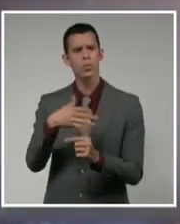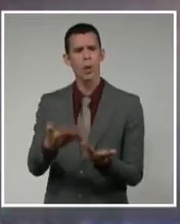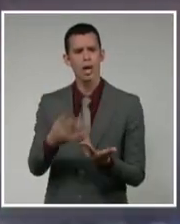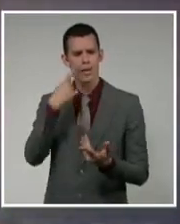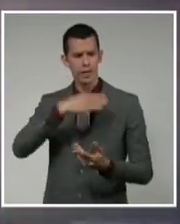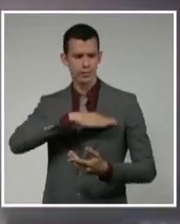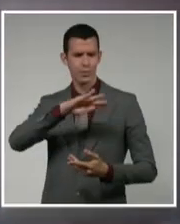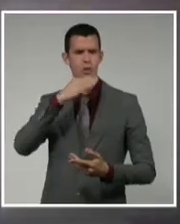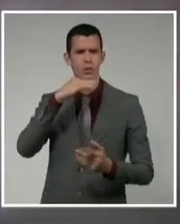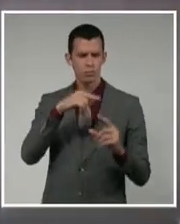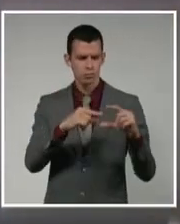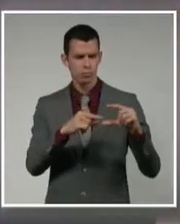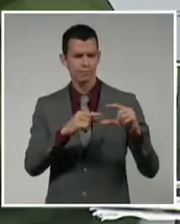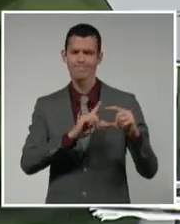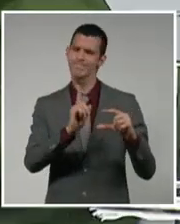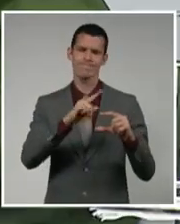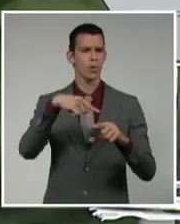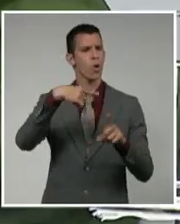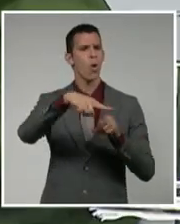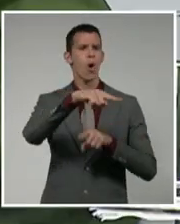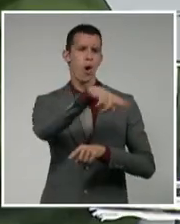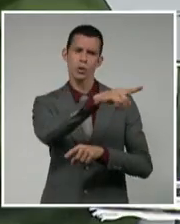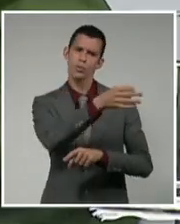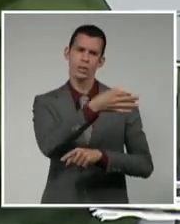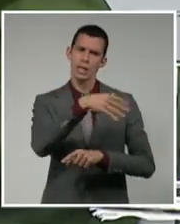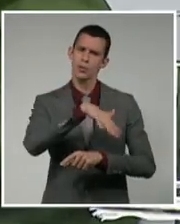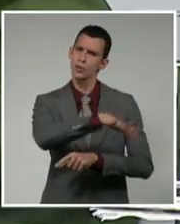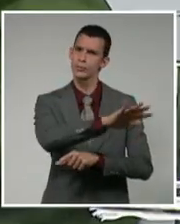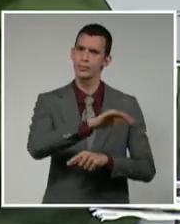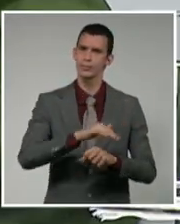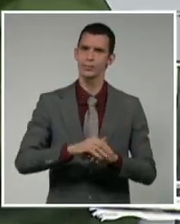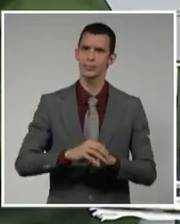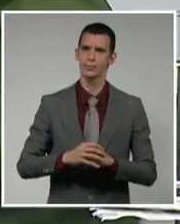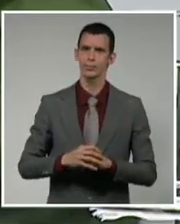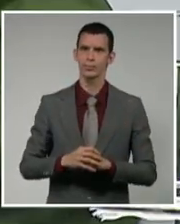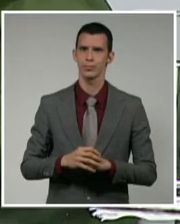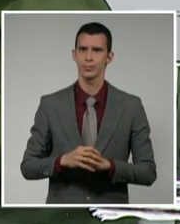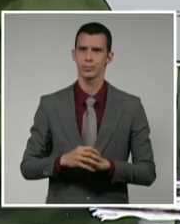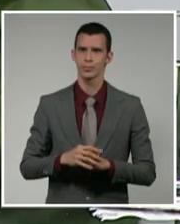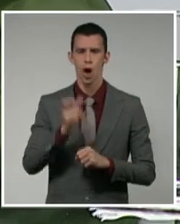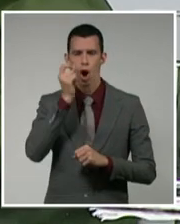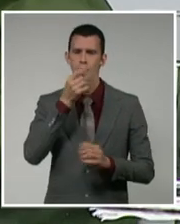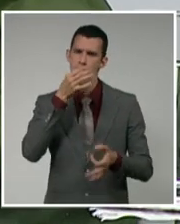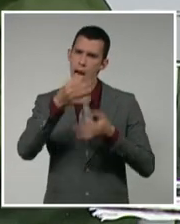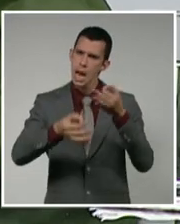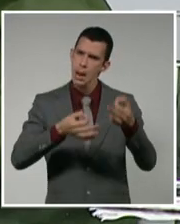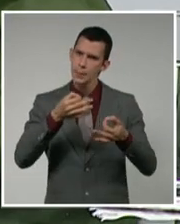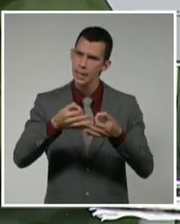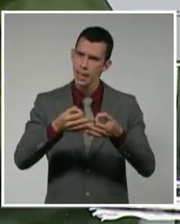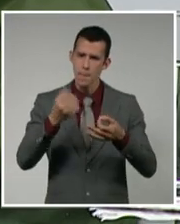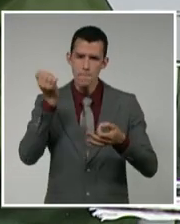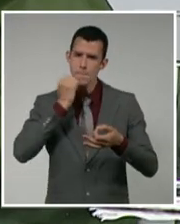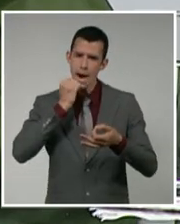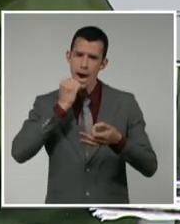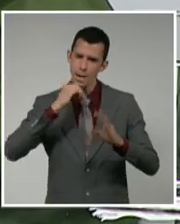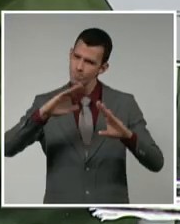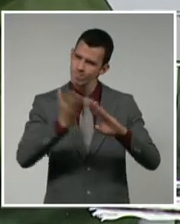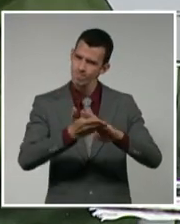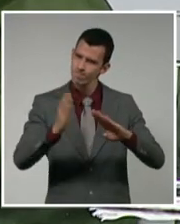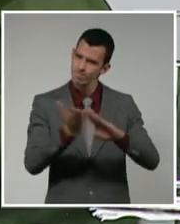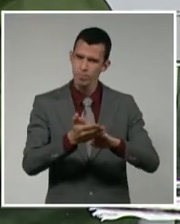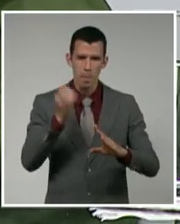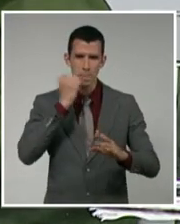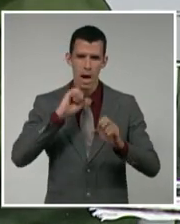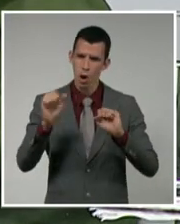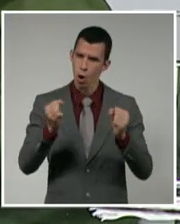identidad. También Reinaldo García Zapata explicó la adopción de medidas disciplinarias más rigurosas. Se